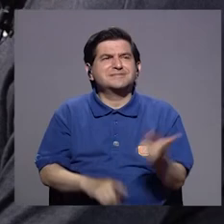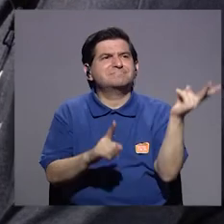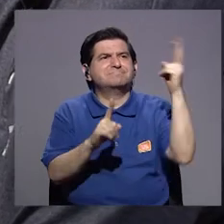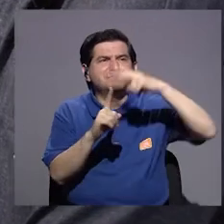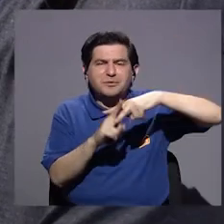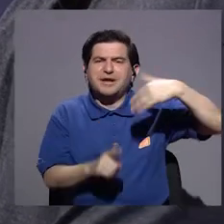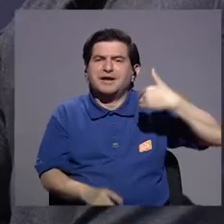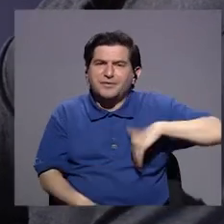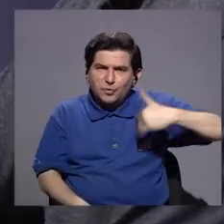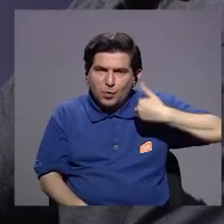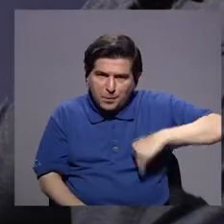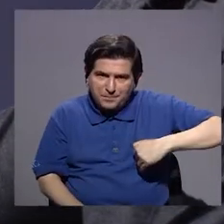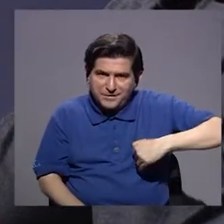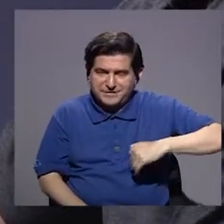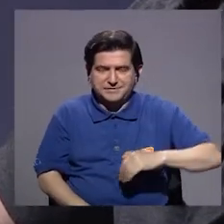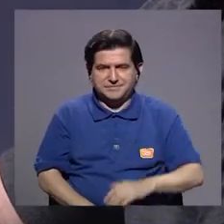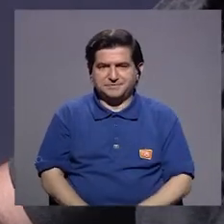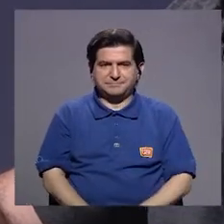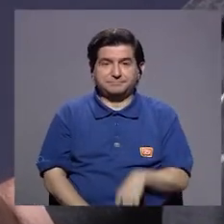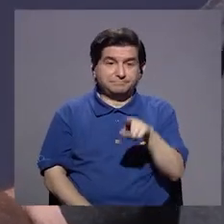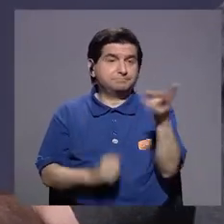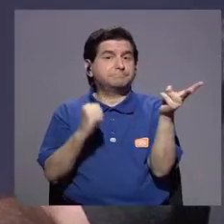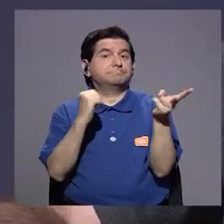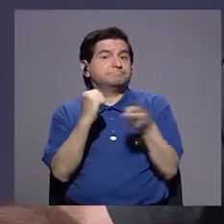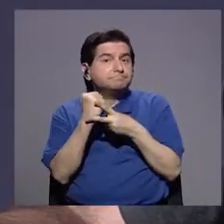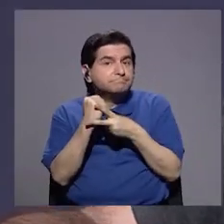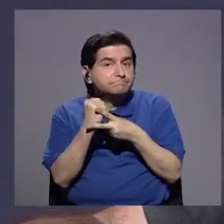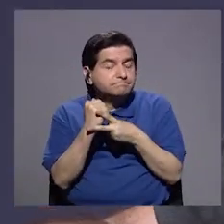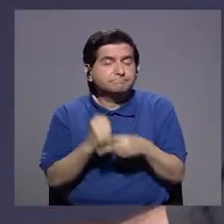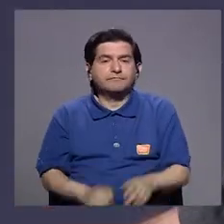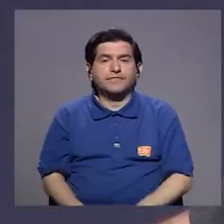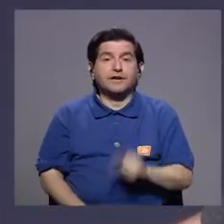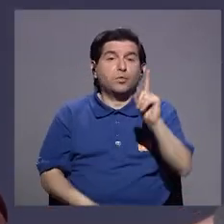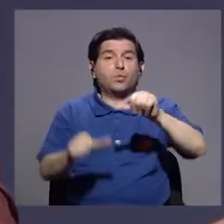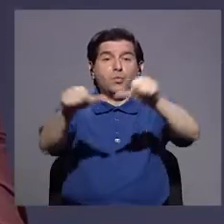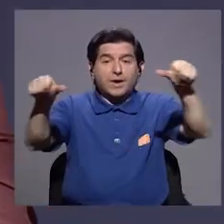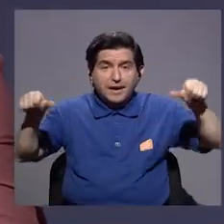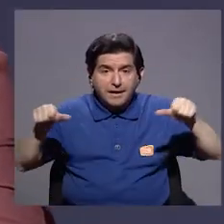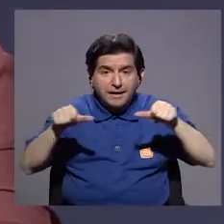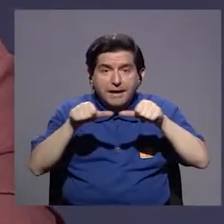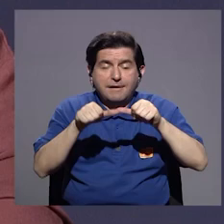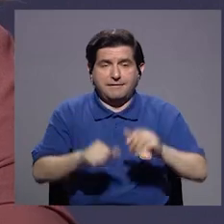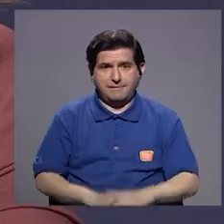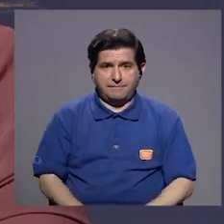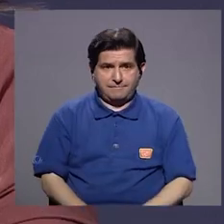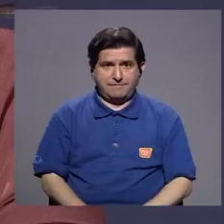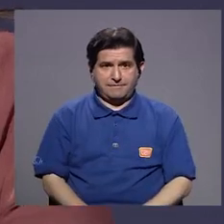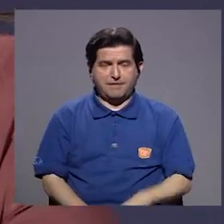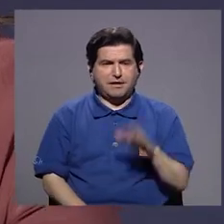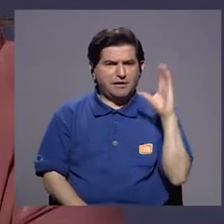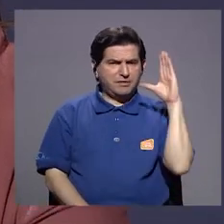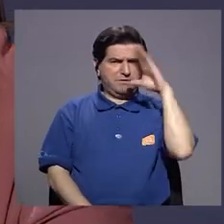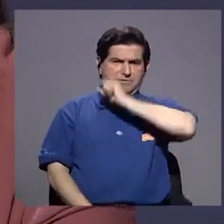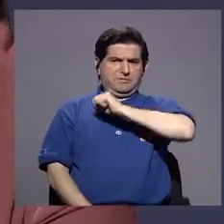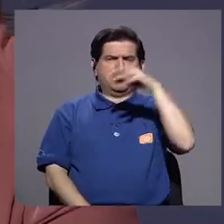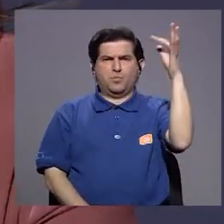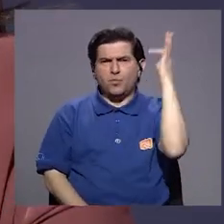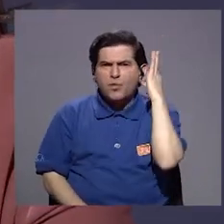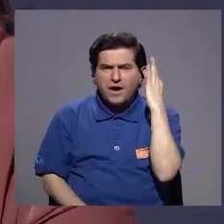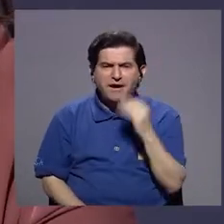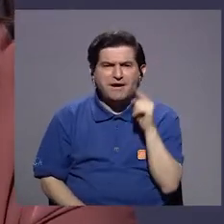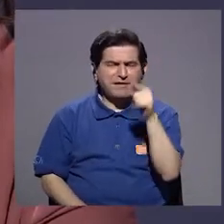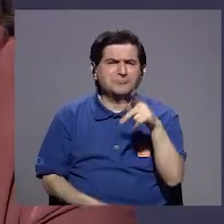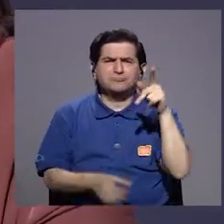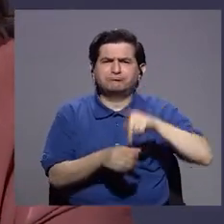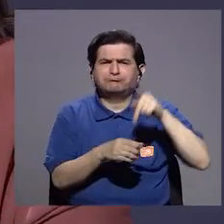ejecutado por hombres, ¿verdad? Uh-huh. Y que es, en esta oportunidad es uno de esos campos donde vemos cómo las mujeres cada